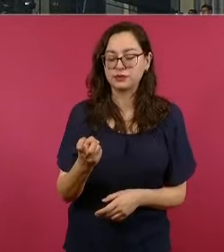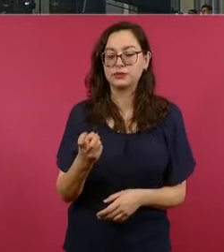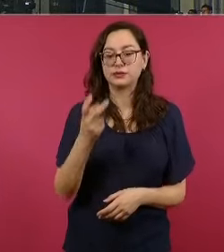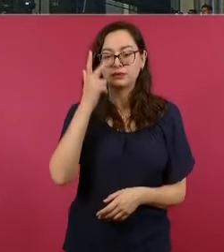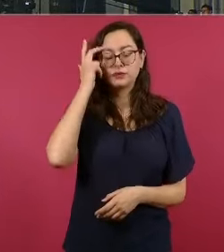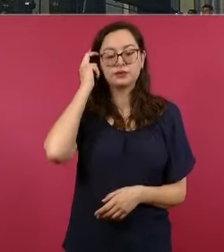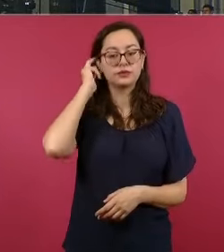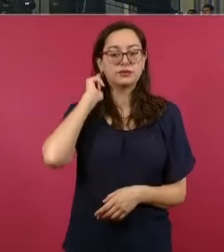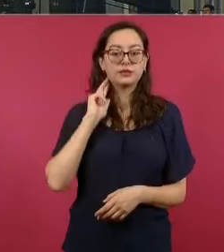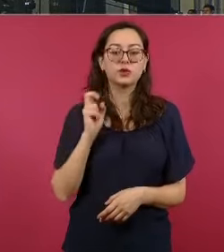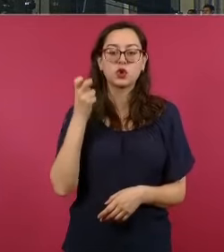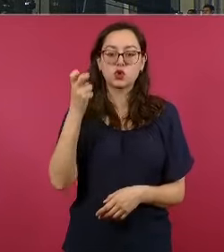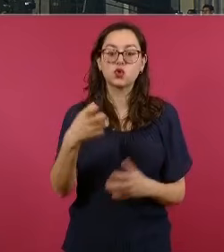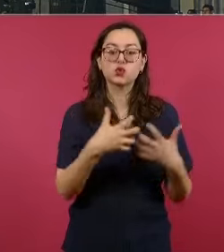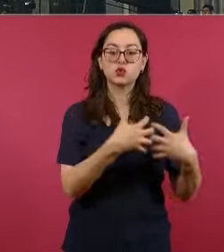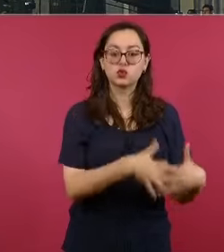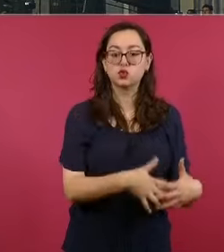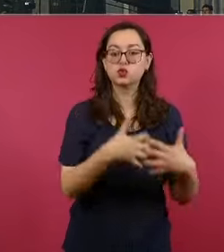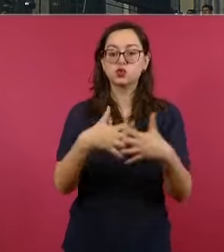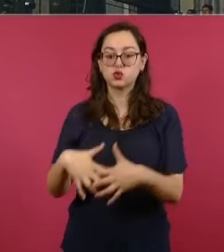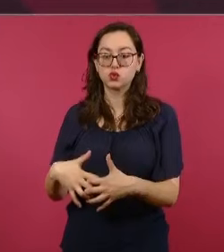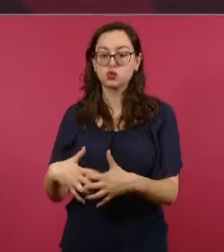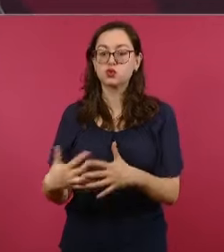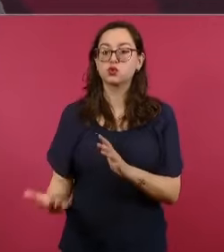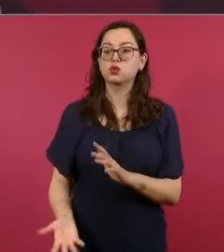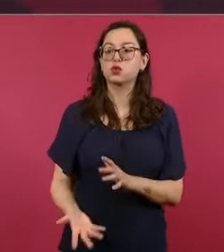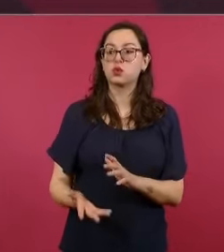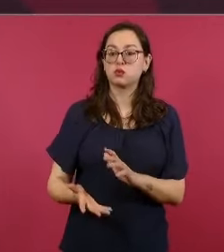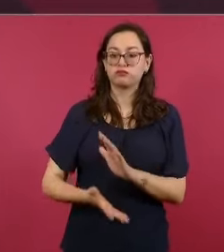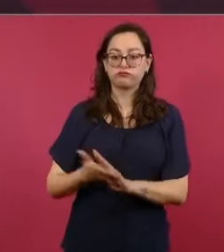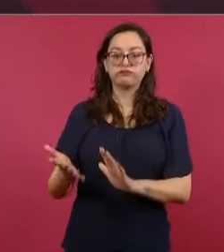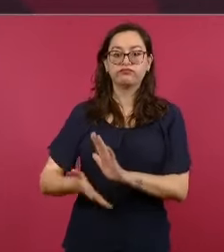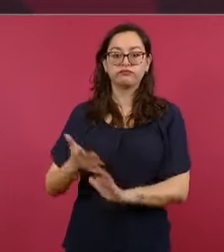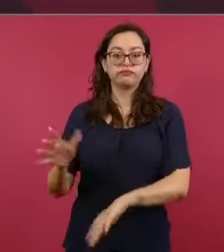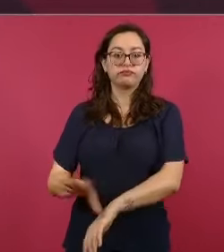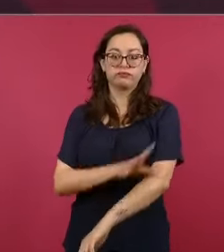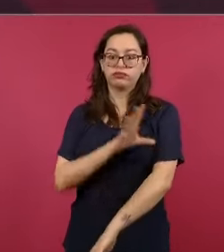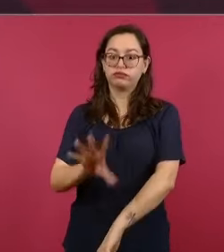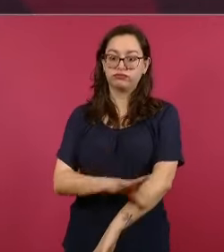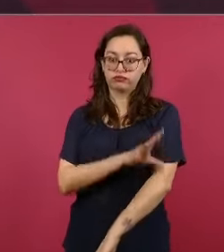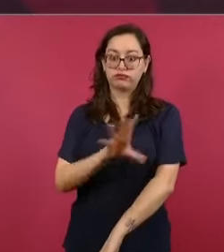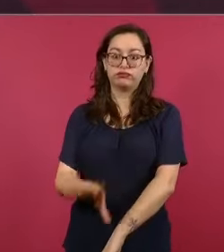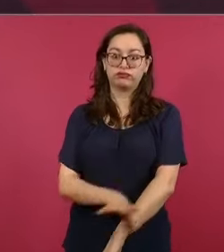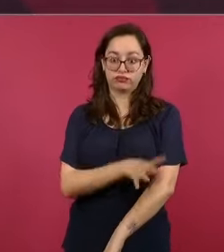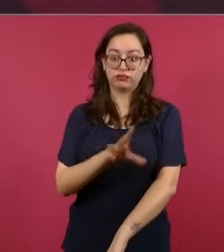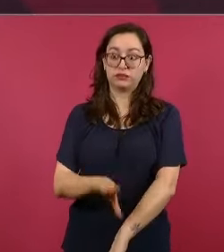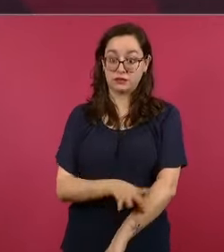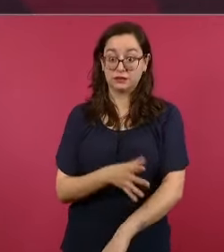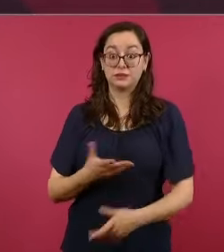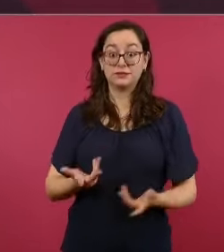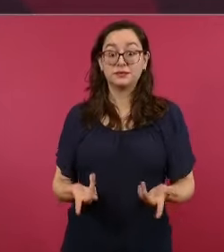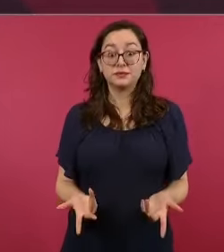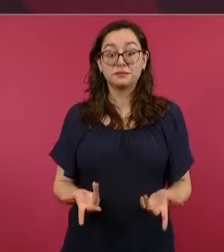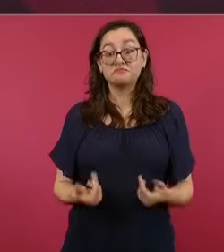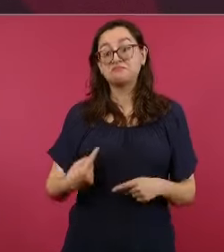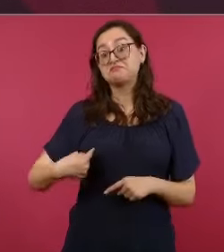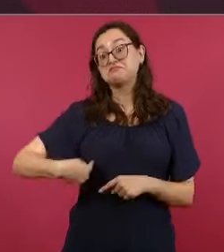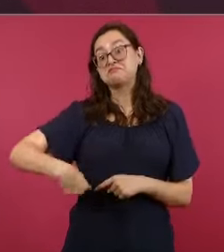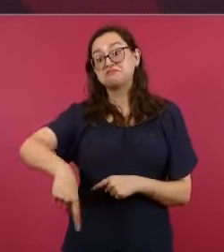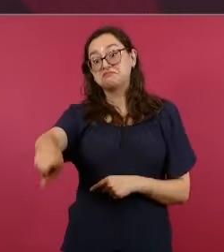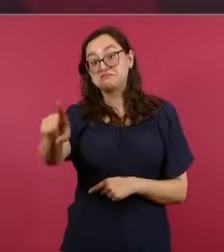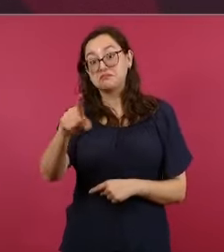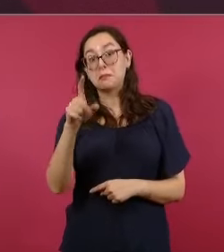dos plantas que se están construyendo en la Península que van a resolver por 20